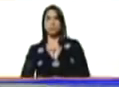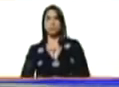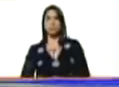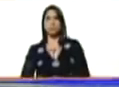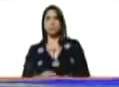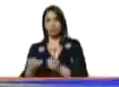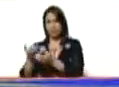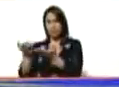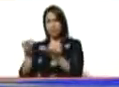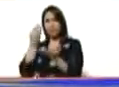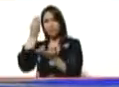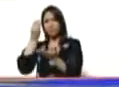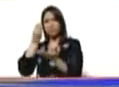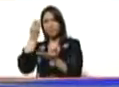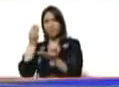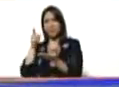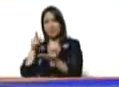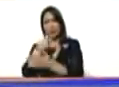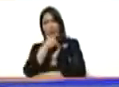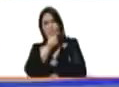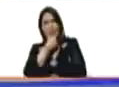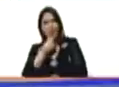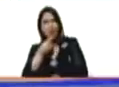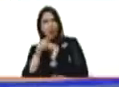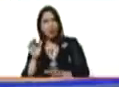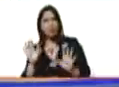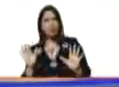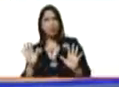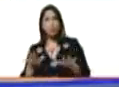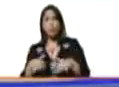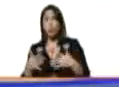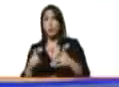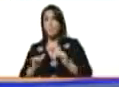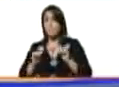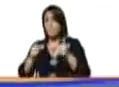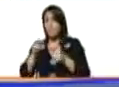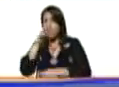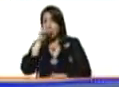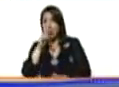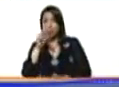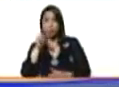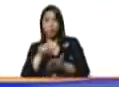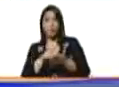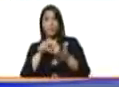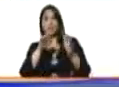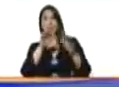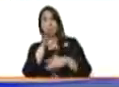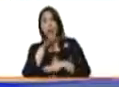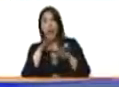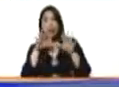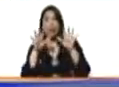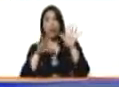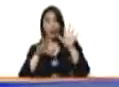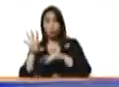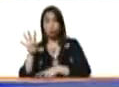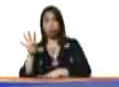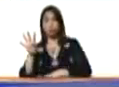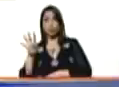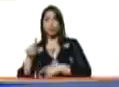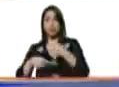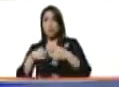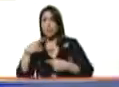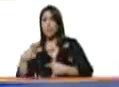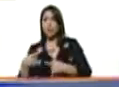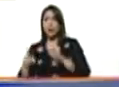Ellos creían que esto era pan comido. Cuando empezaron en el año 2014, sobre todo en el año 2015, luego el decreto de